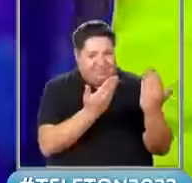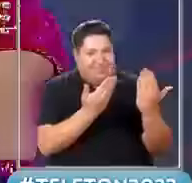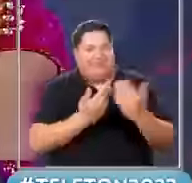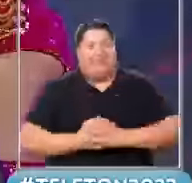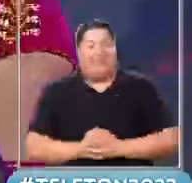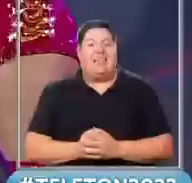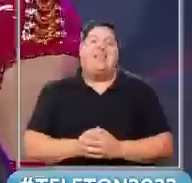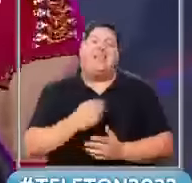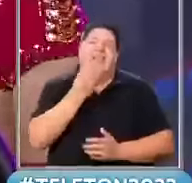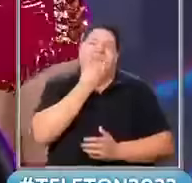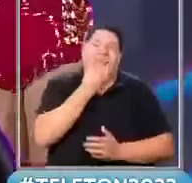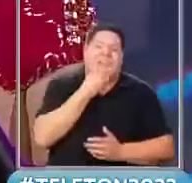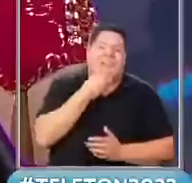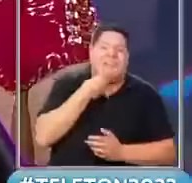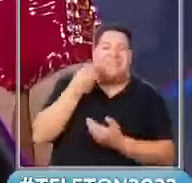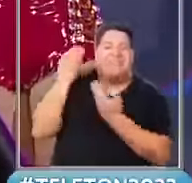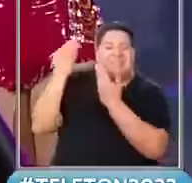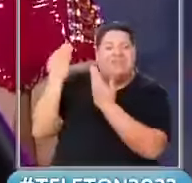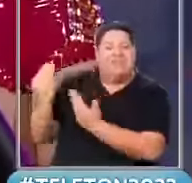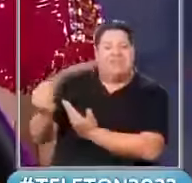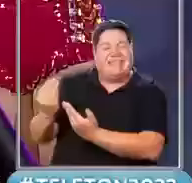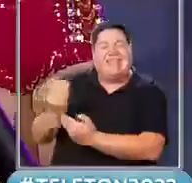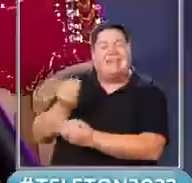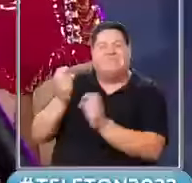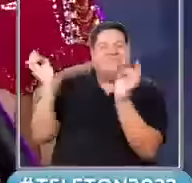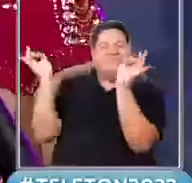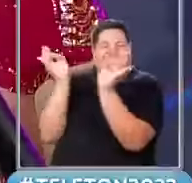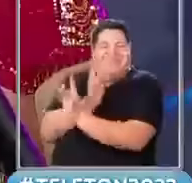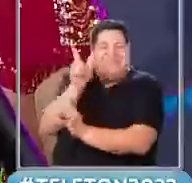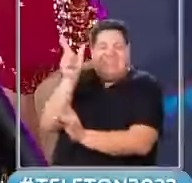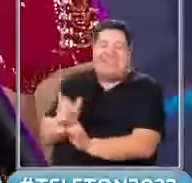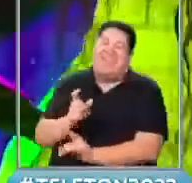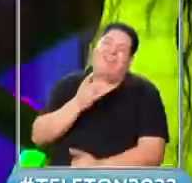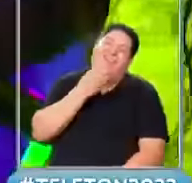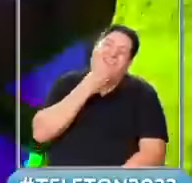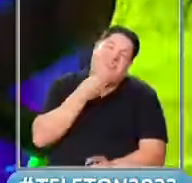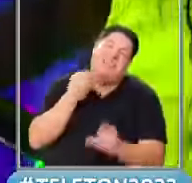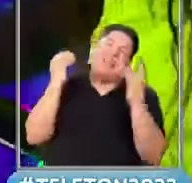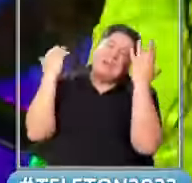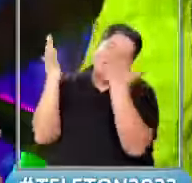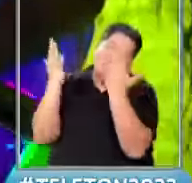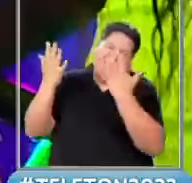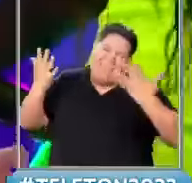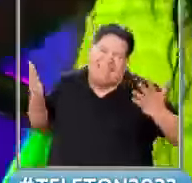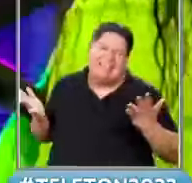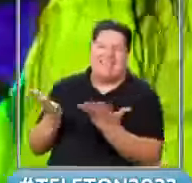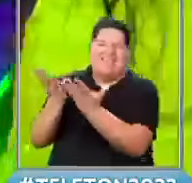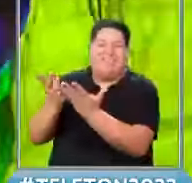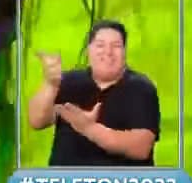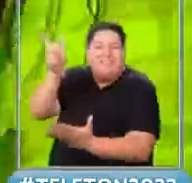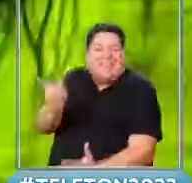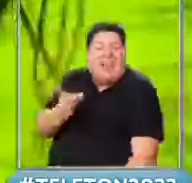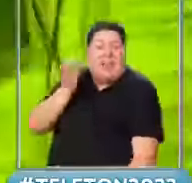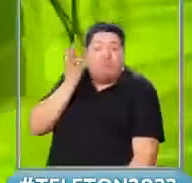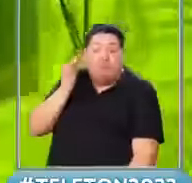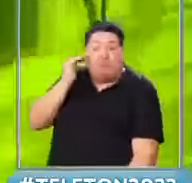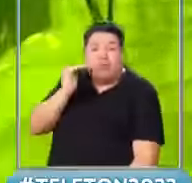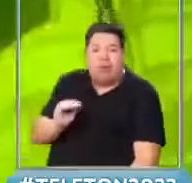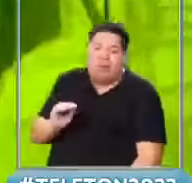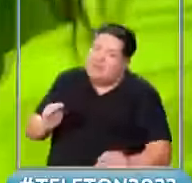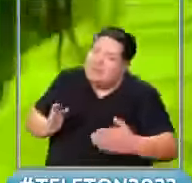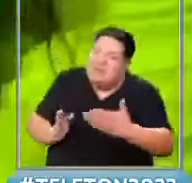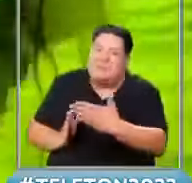Hermosa Amanda, preciosa, linda. Un aplauso más fuerte para esta energía femenina con la que